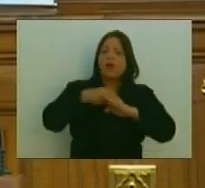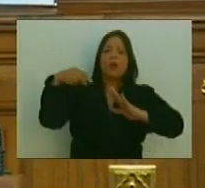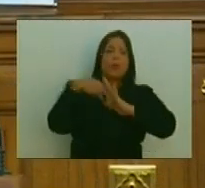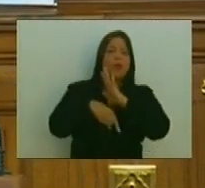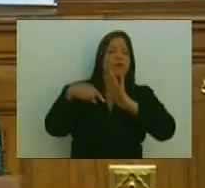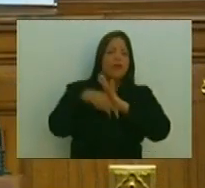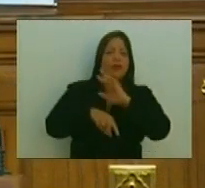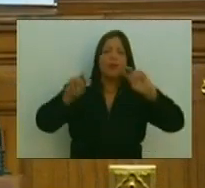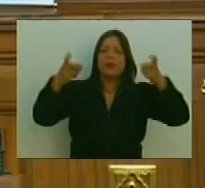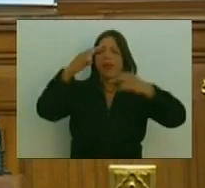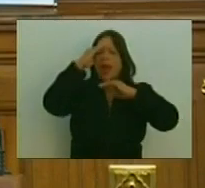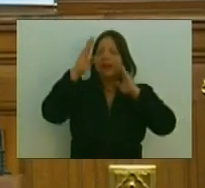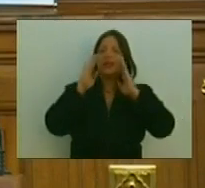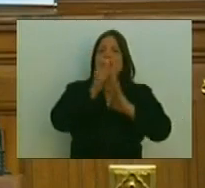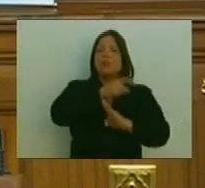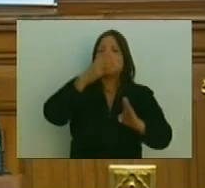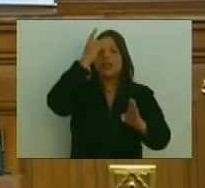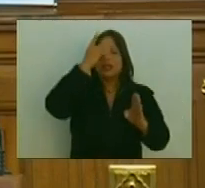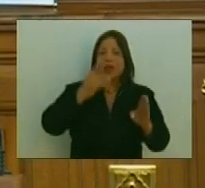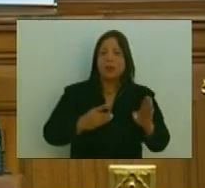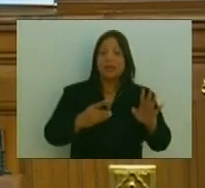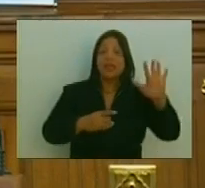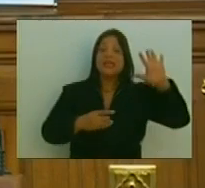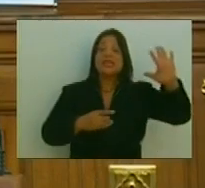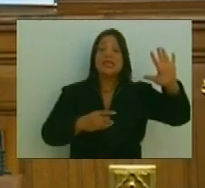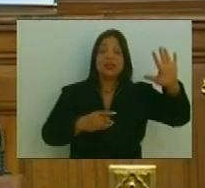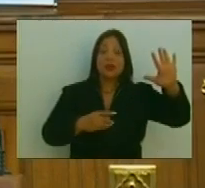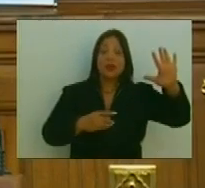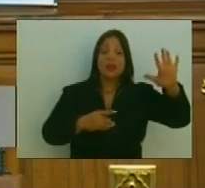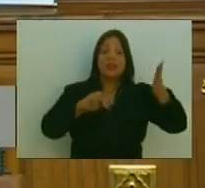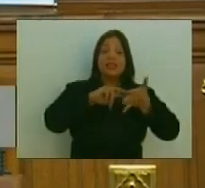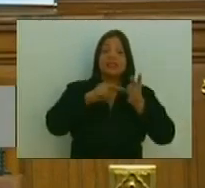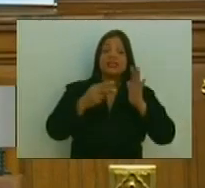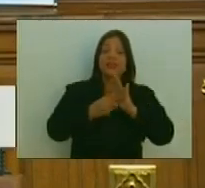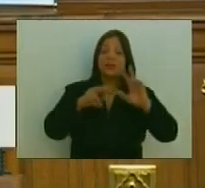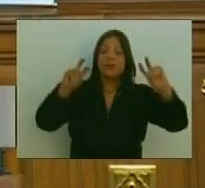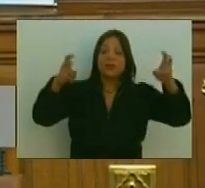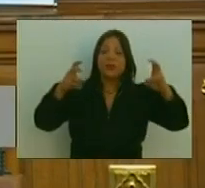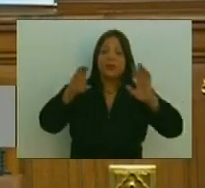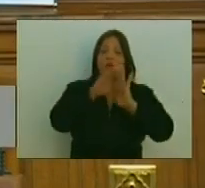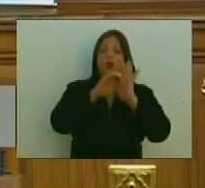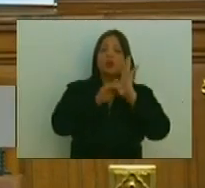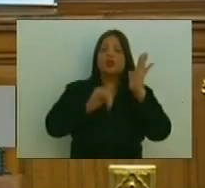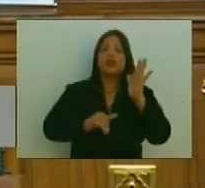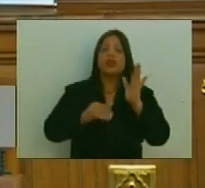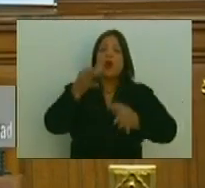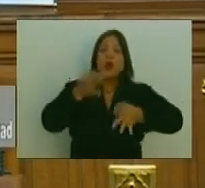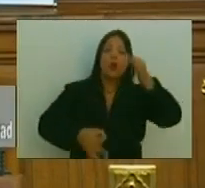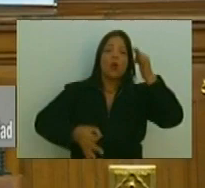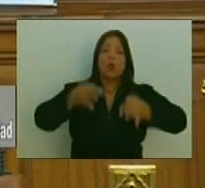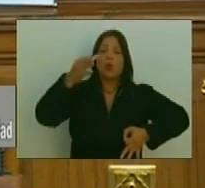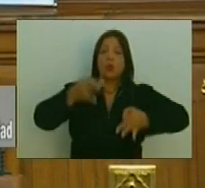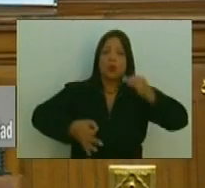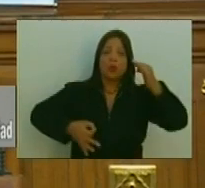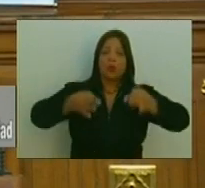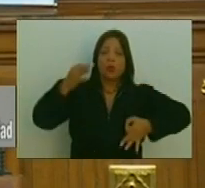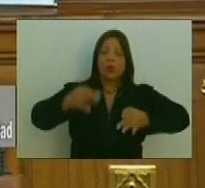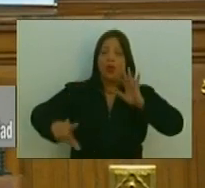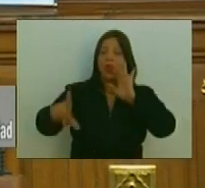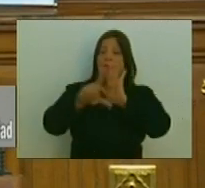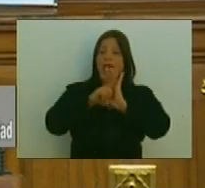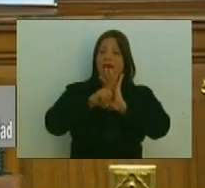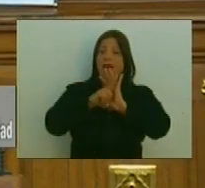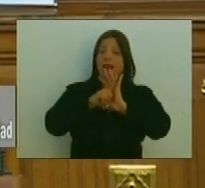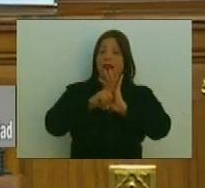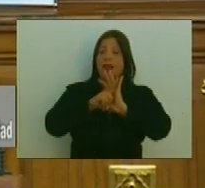profundizando en materia de atención integral a las personas con discapacidad. Y el quinto eje es el eje constituyente jurídico y legal